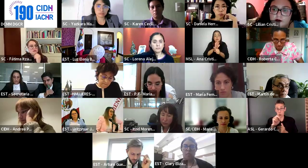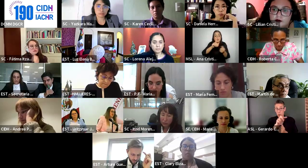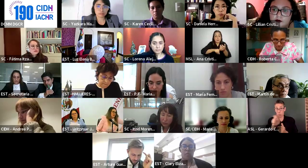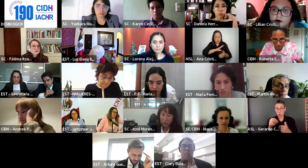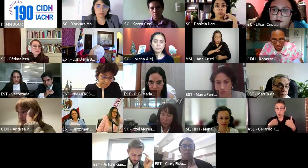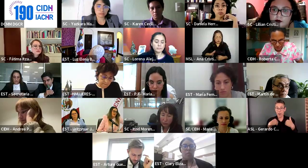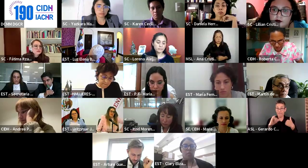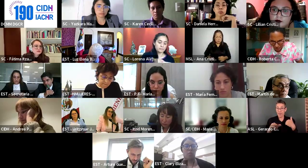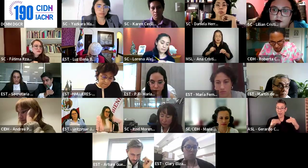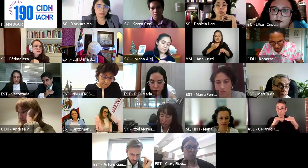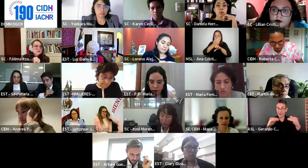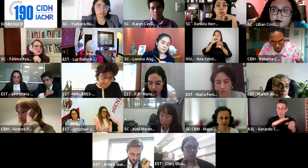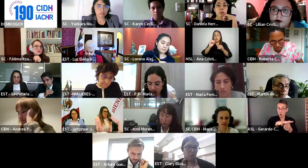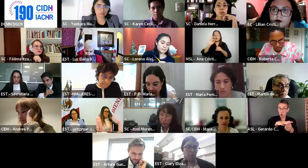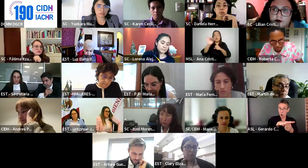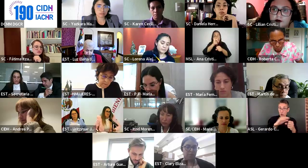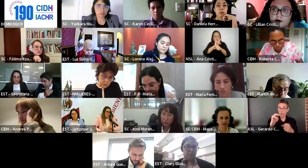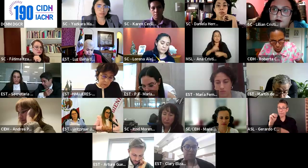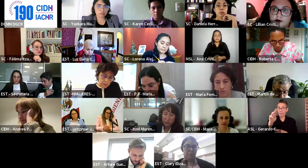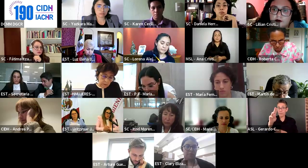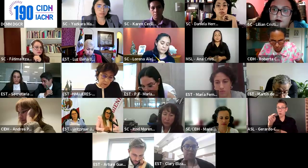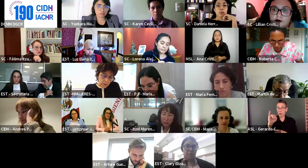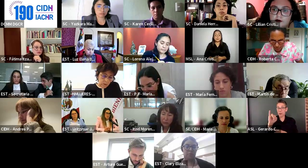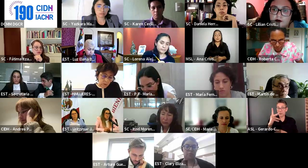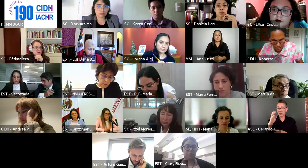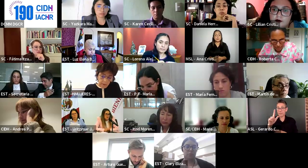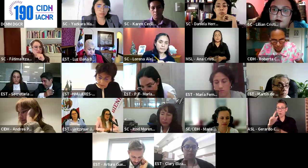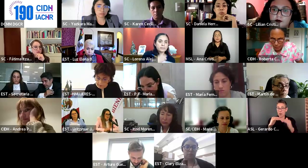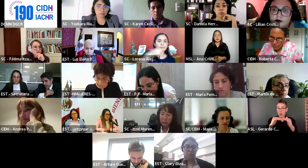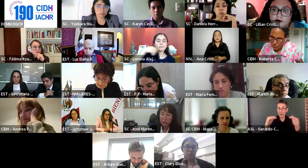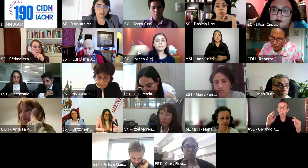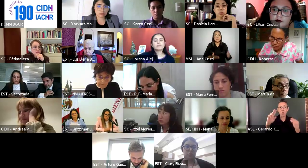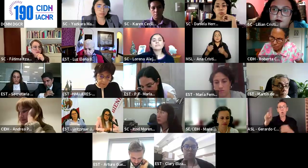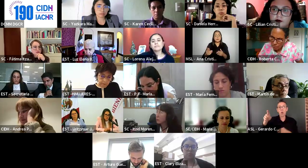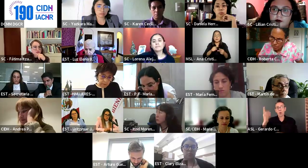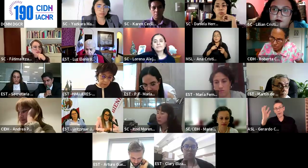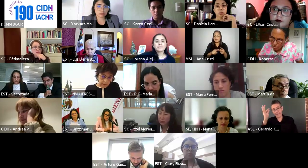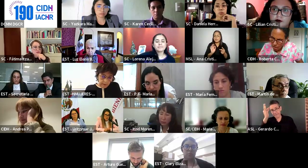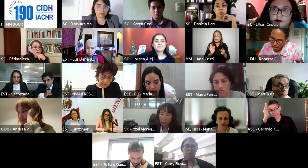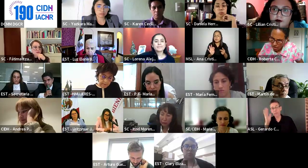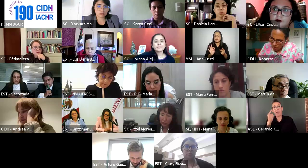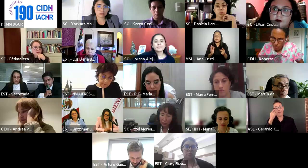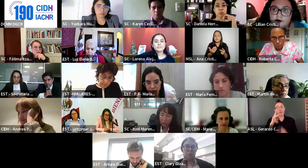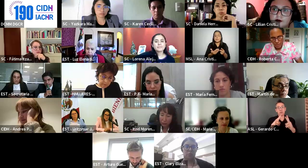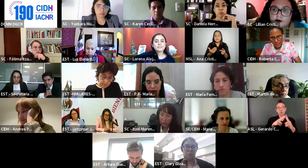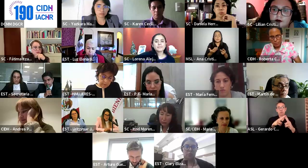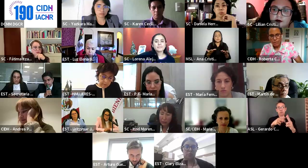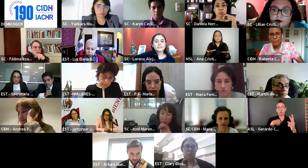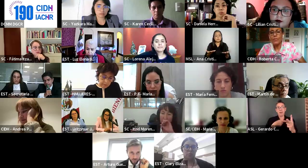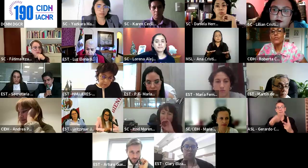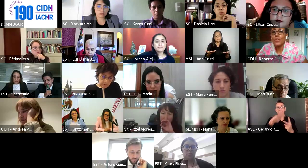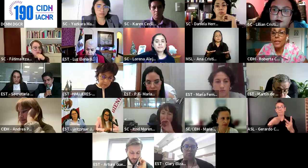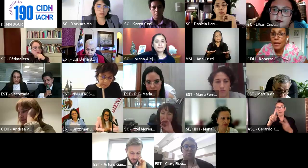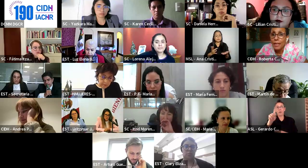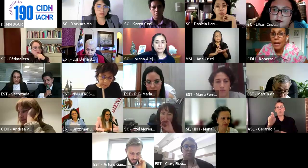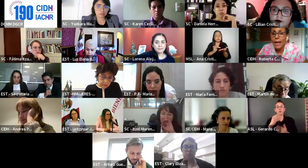information. I think those are in the main my questions. Thank you